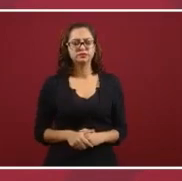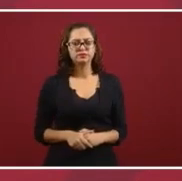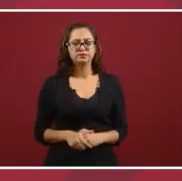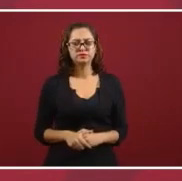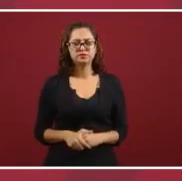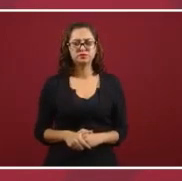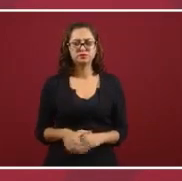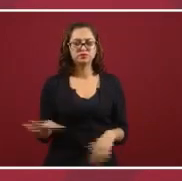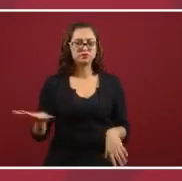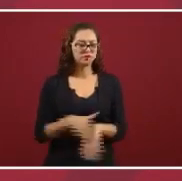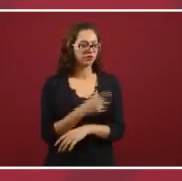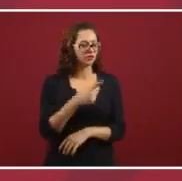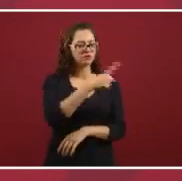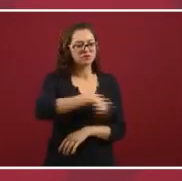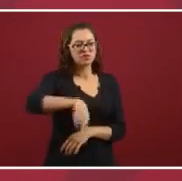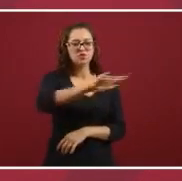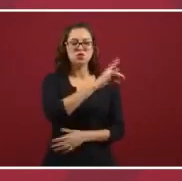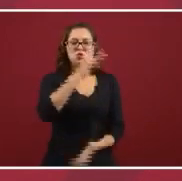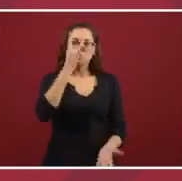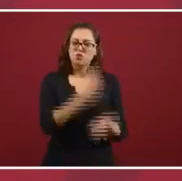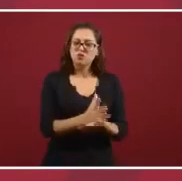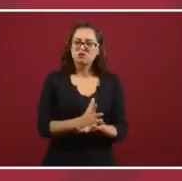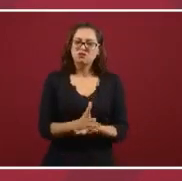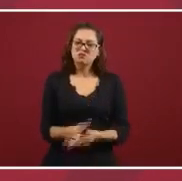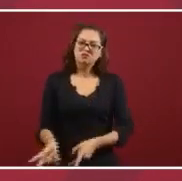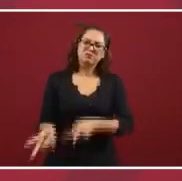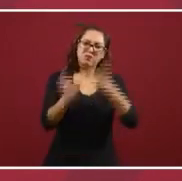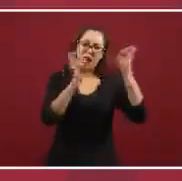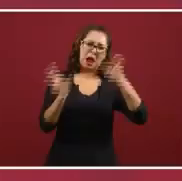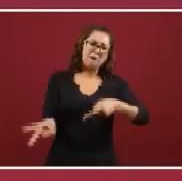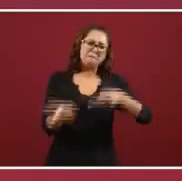porque se dedicaron a saquear, a robar,